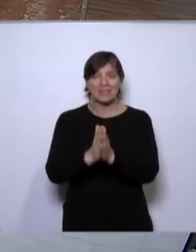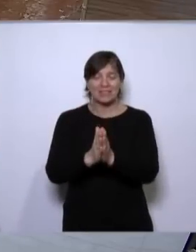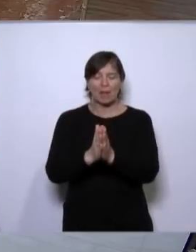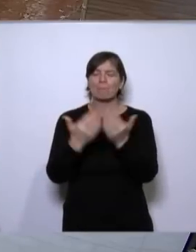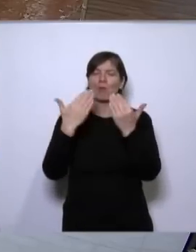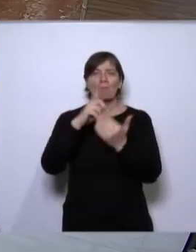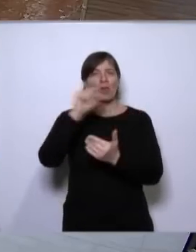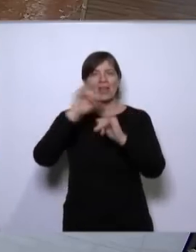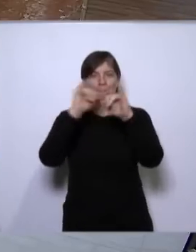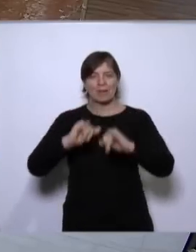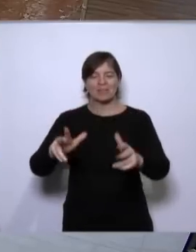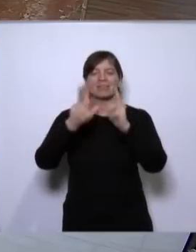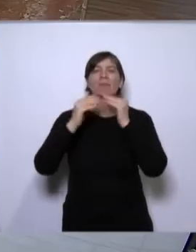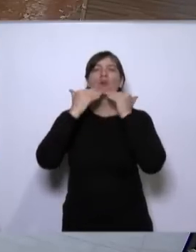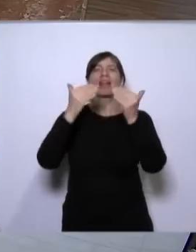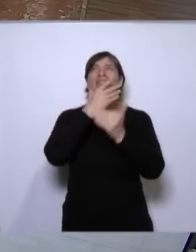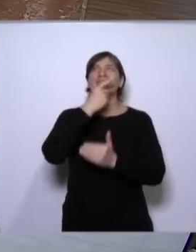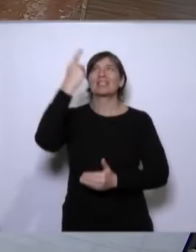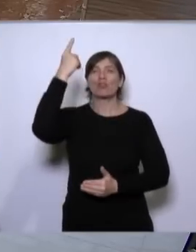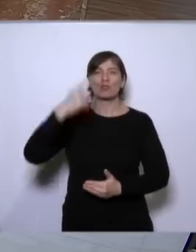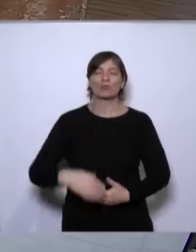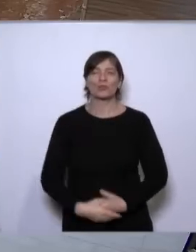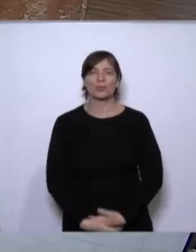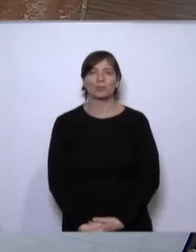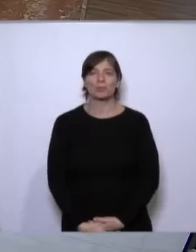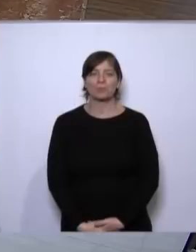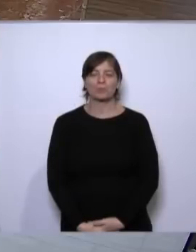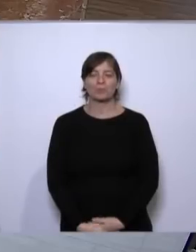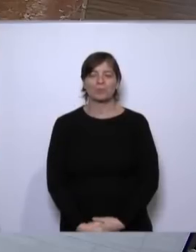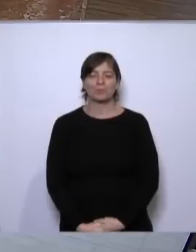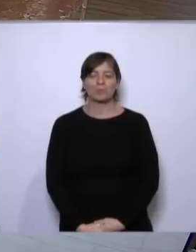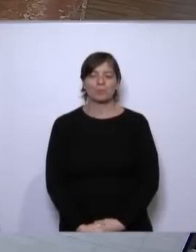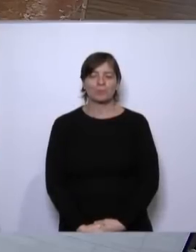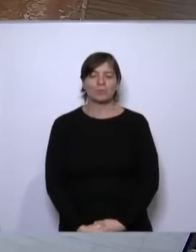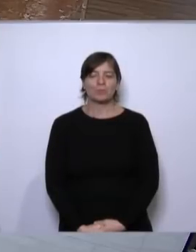Misa, podemos ir en paz. Demos gracias a Dios.